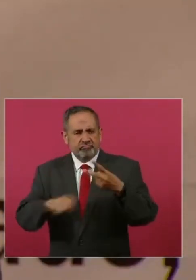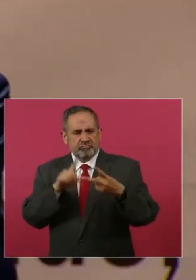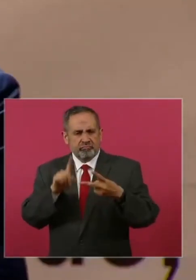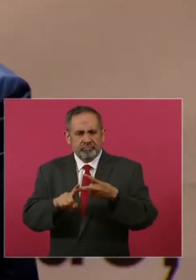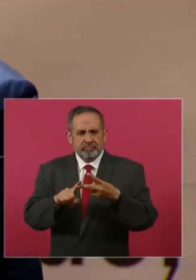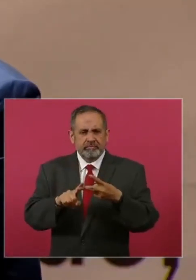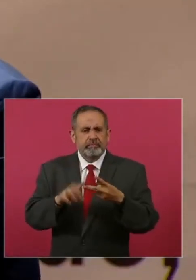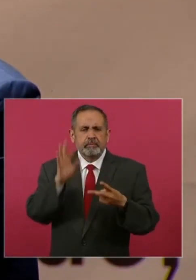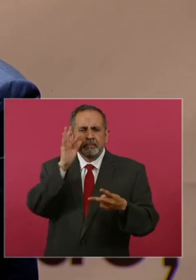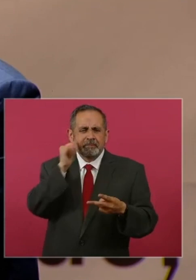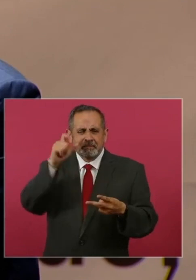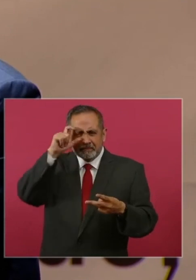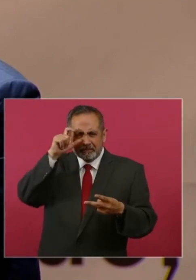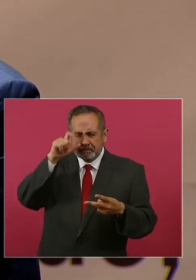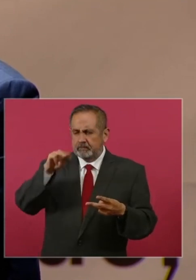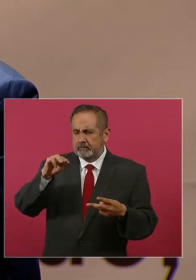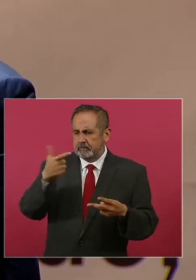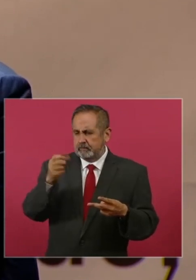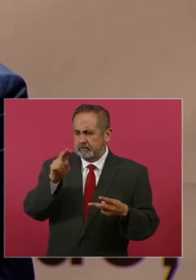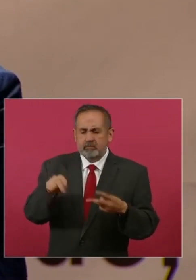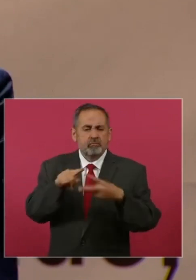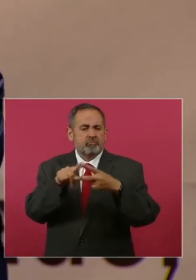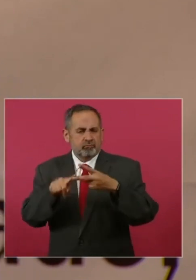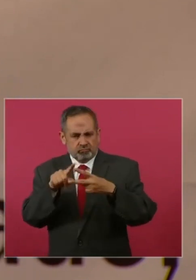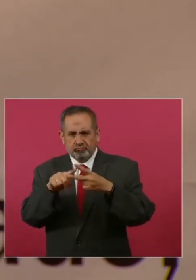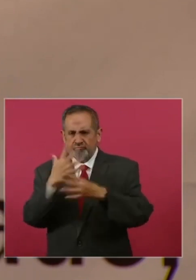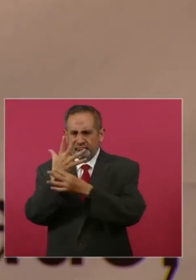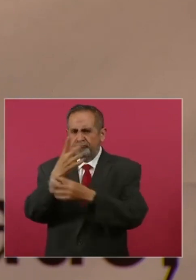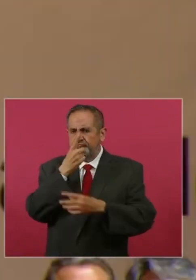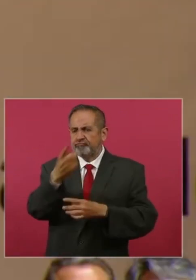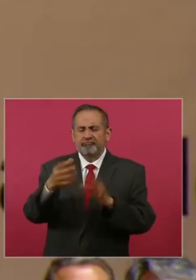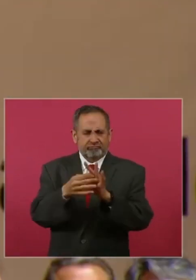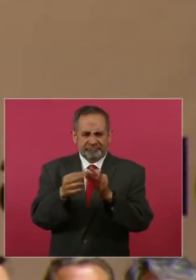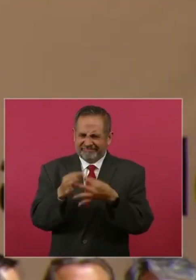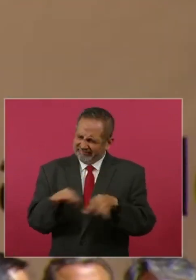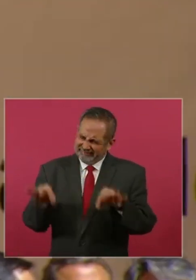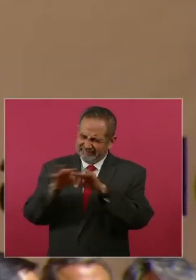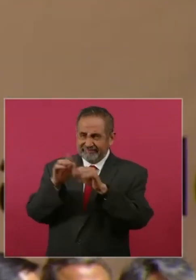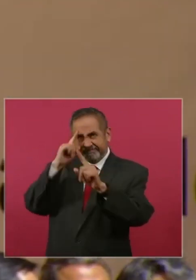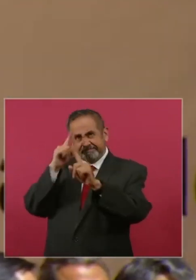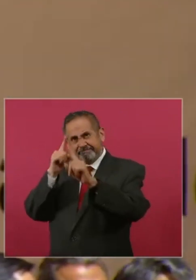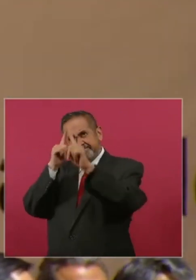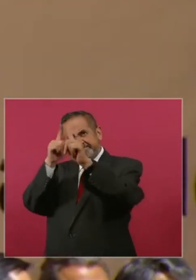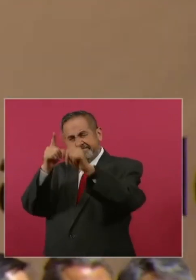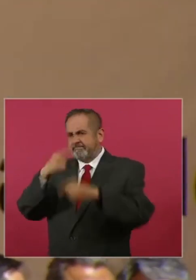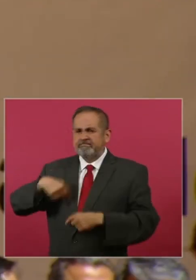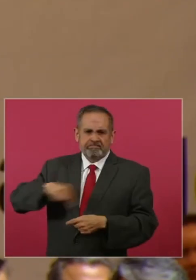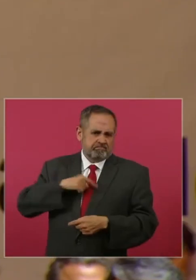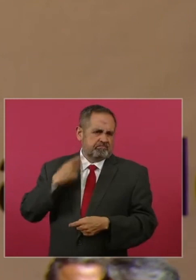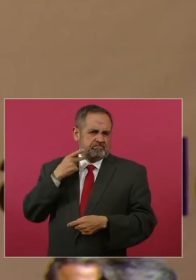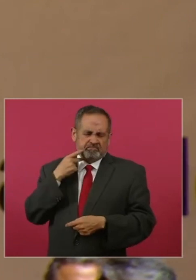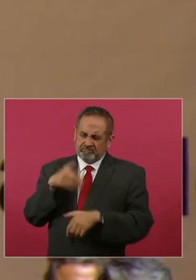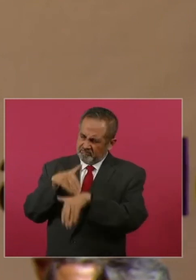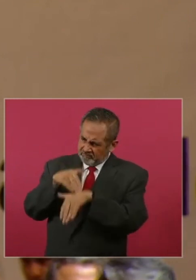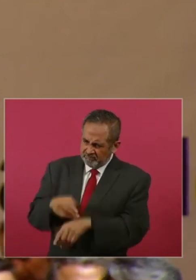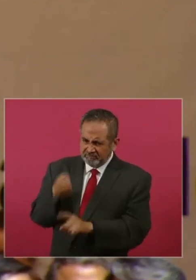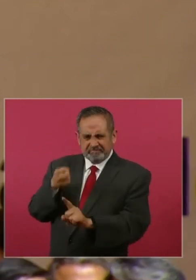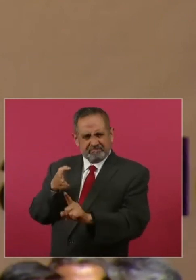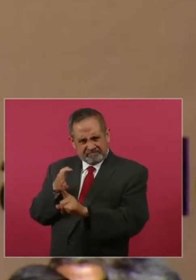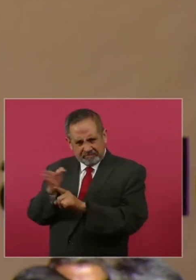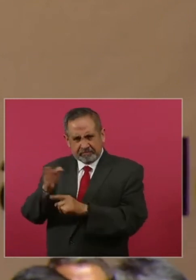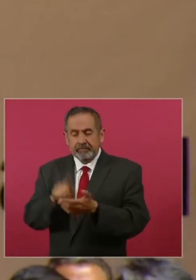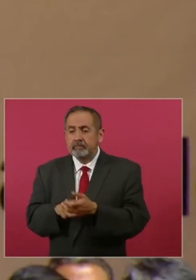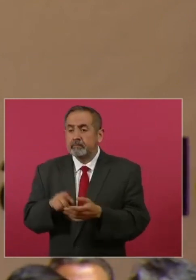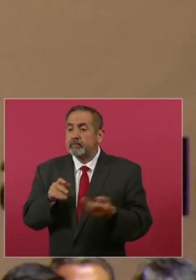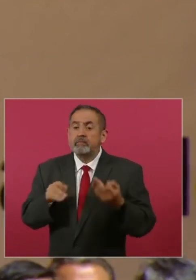Benito Juárez and for que son la esencia misma de nuestro these quehacer are the essence político. Of our political con el work.